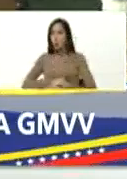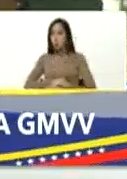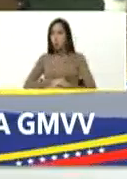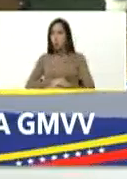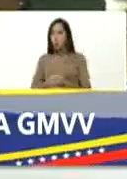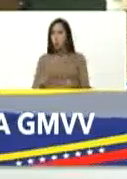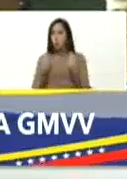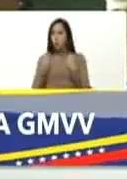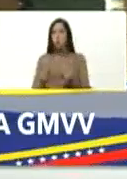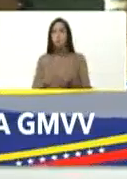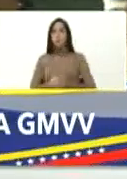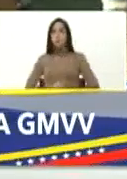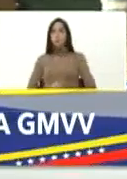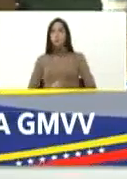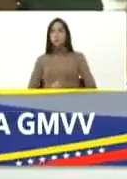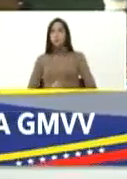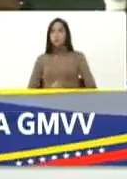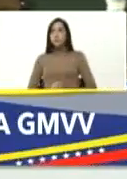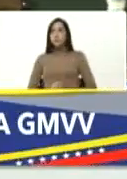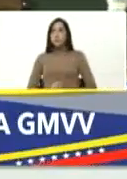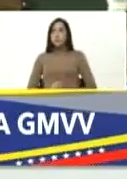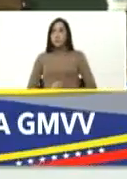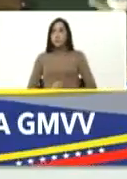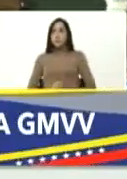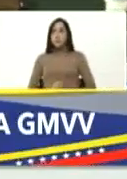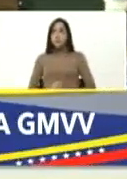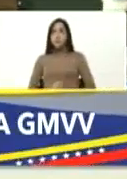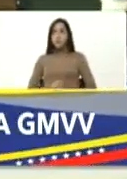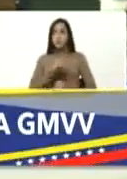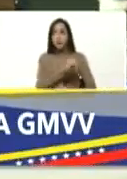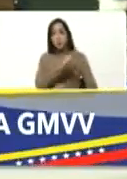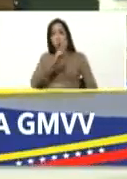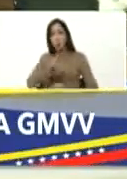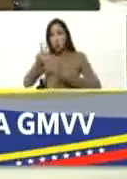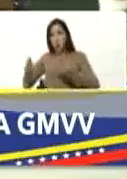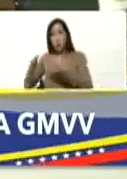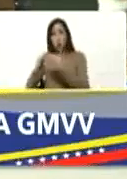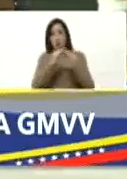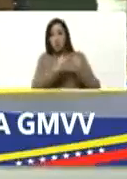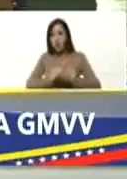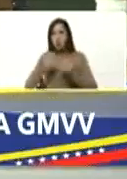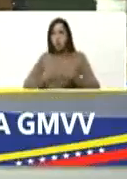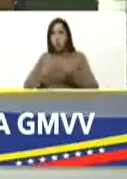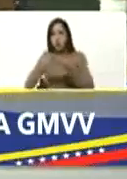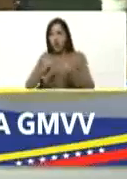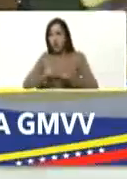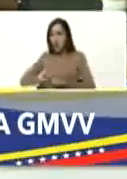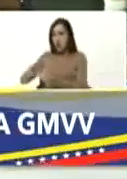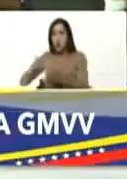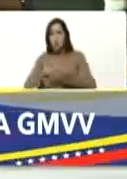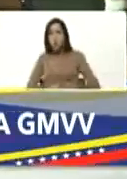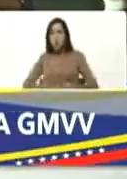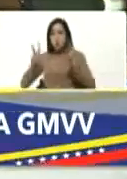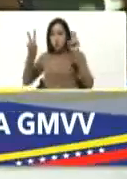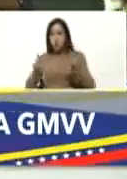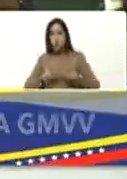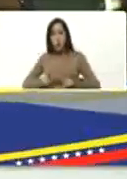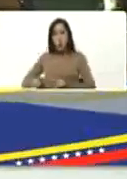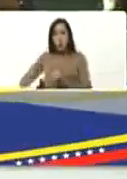noche temprano. Vamos a entregar 128 viviendas en el urbanismo Nuevo